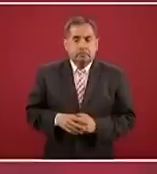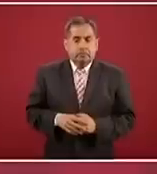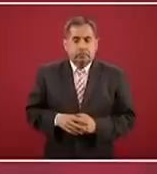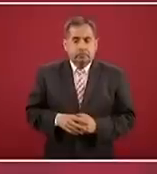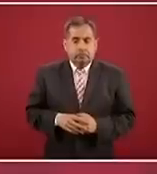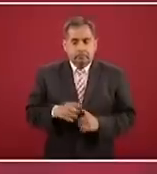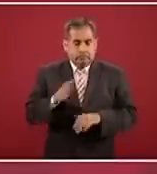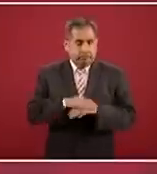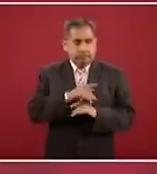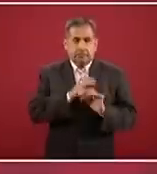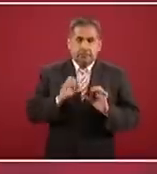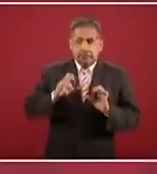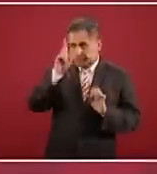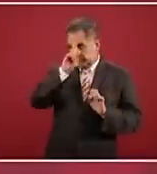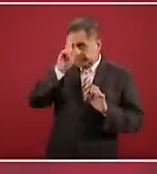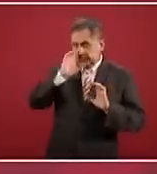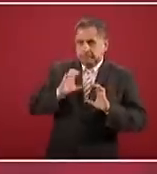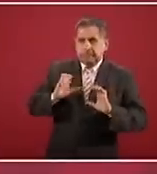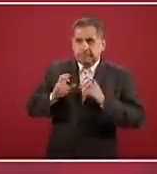más prudentes,